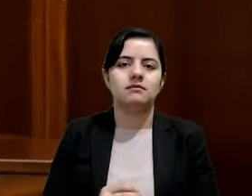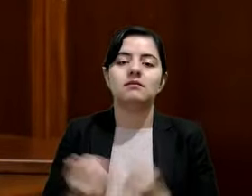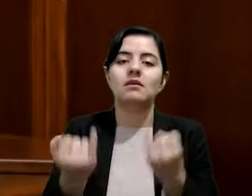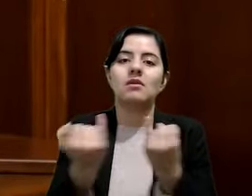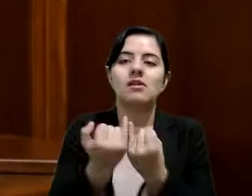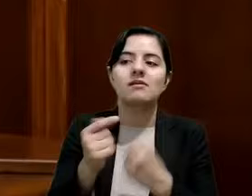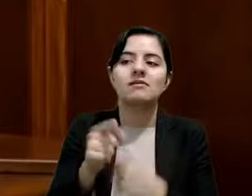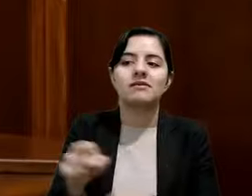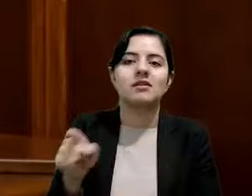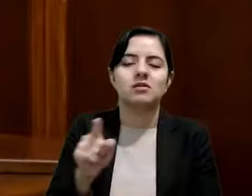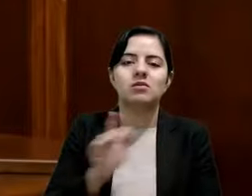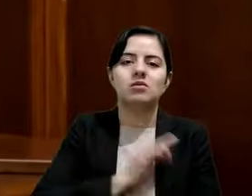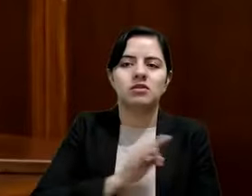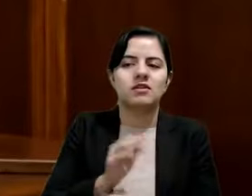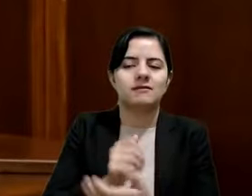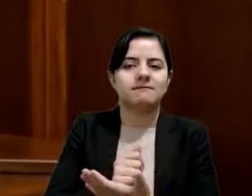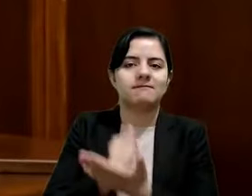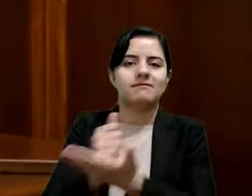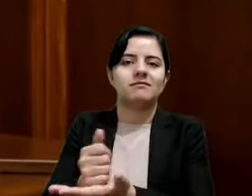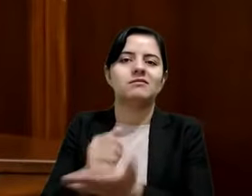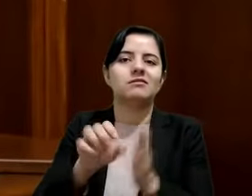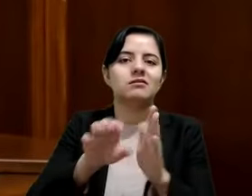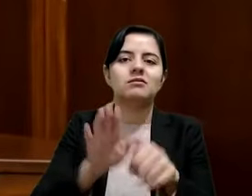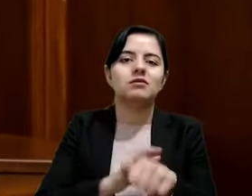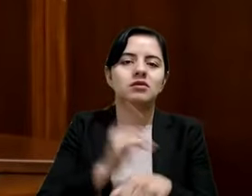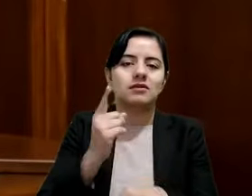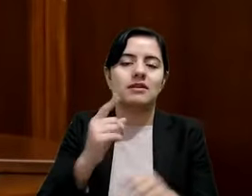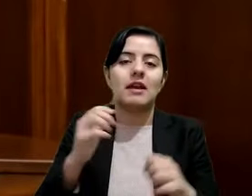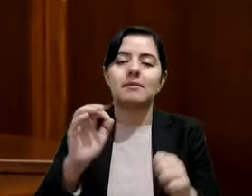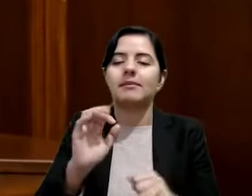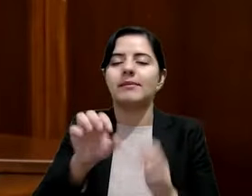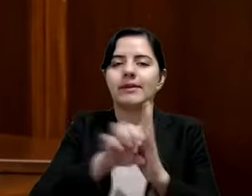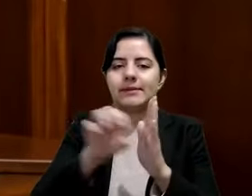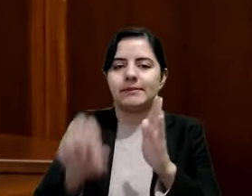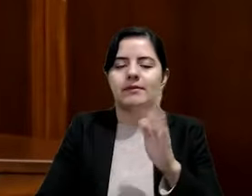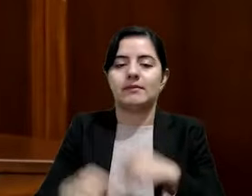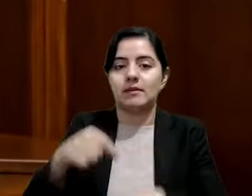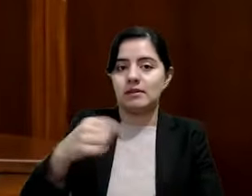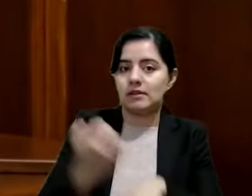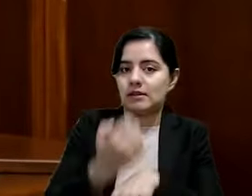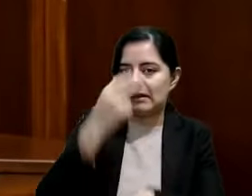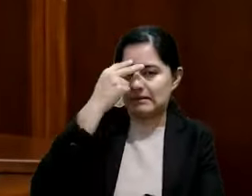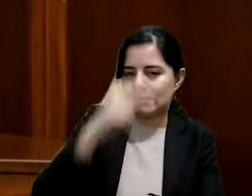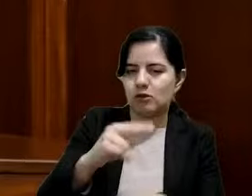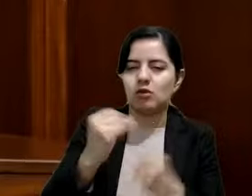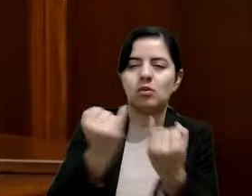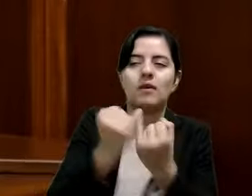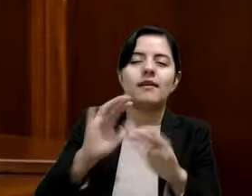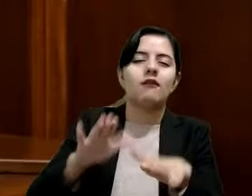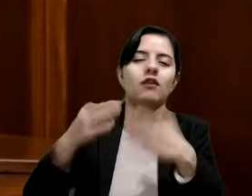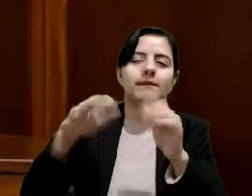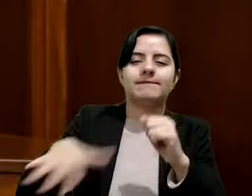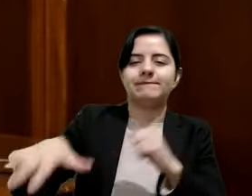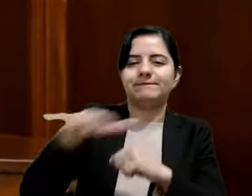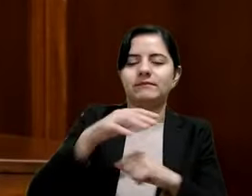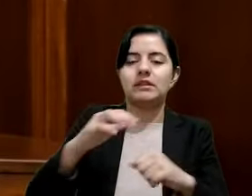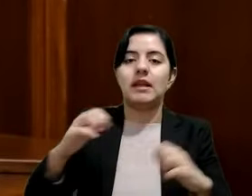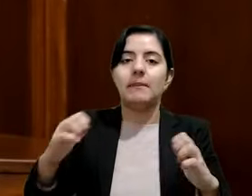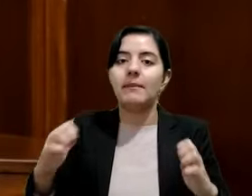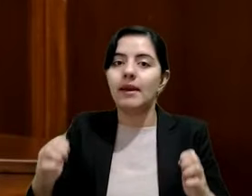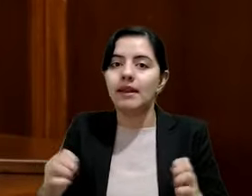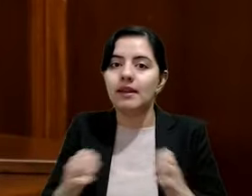hay una emergencia No nada más en el Estado de México Se atiende sino se da un seguimiento a esa persona se